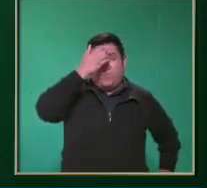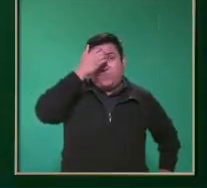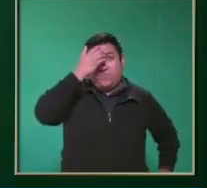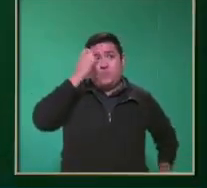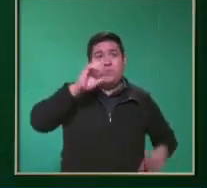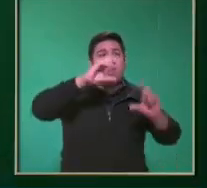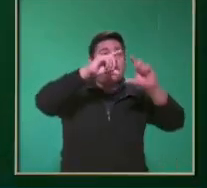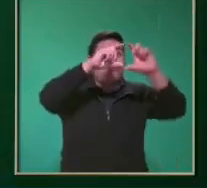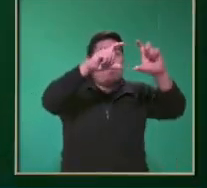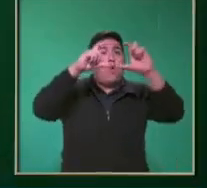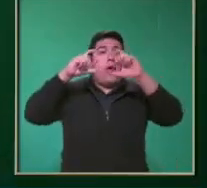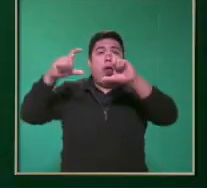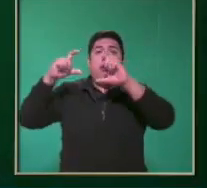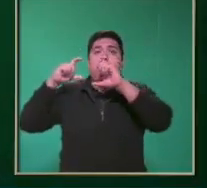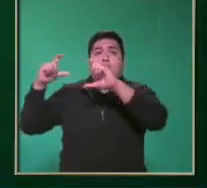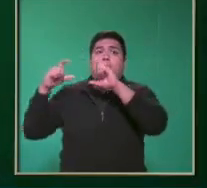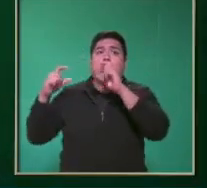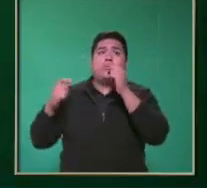cuadros que,